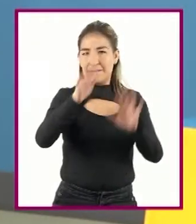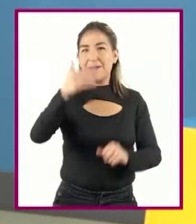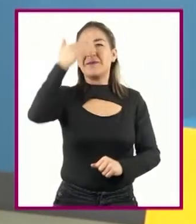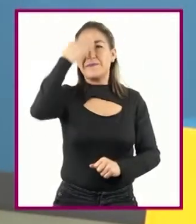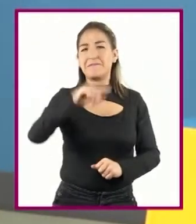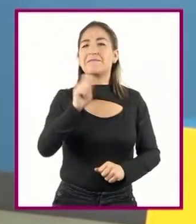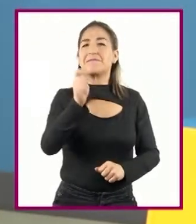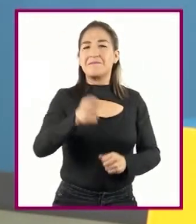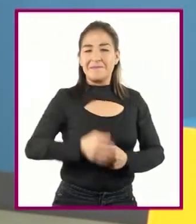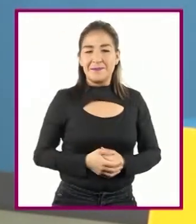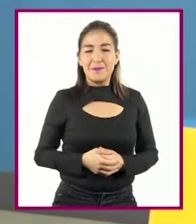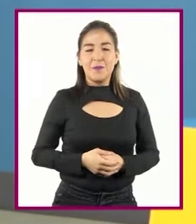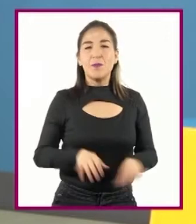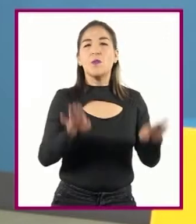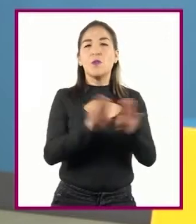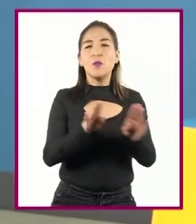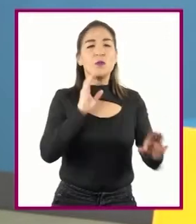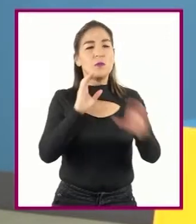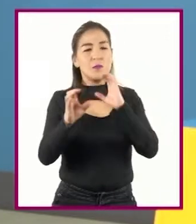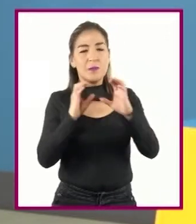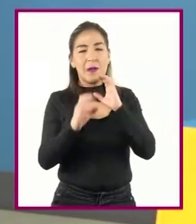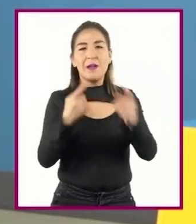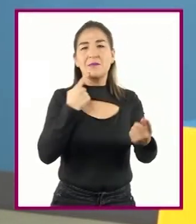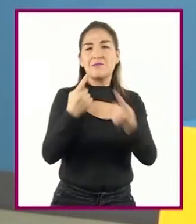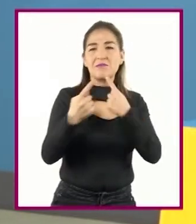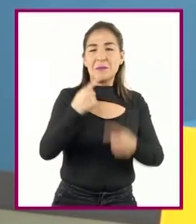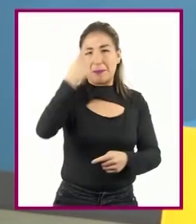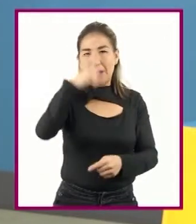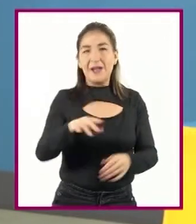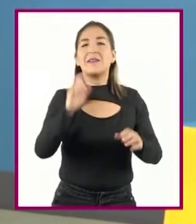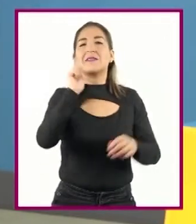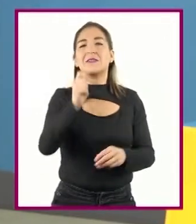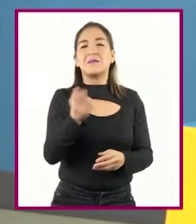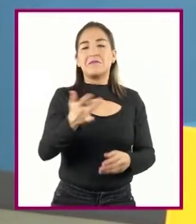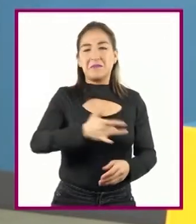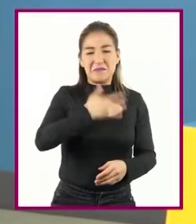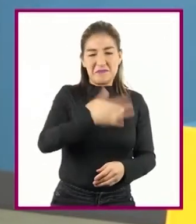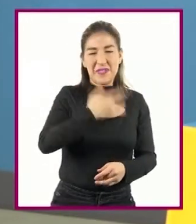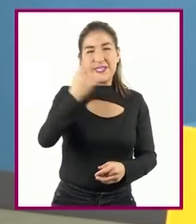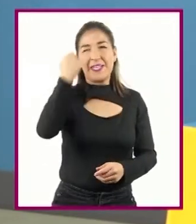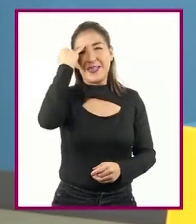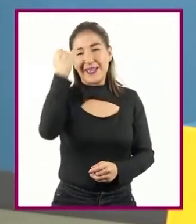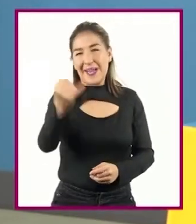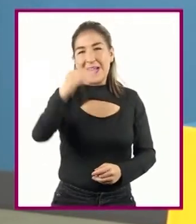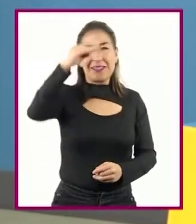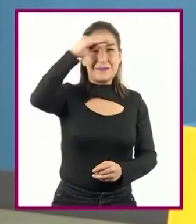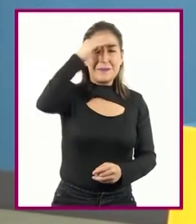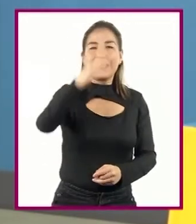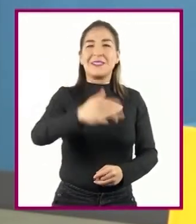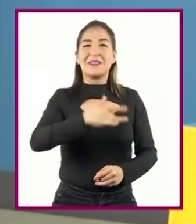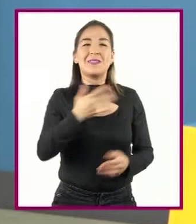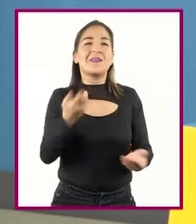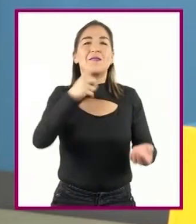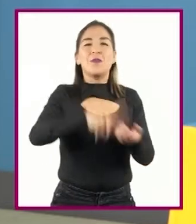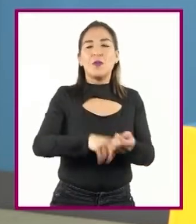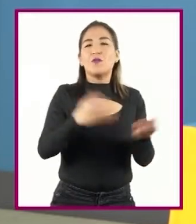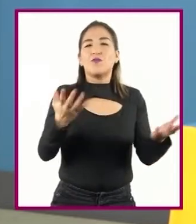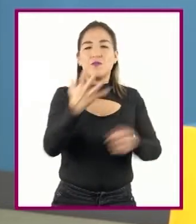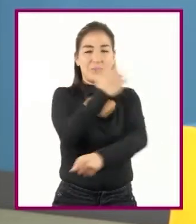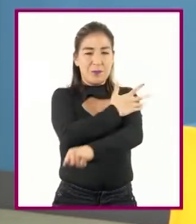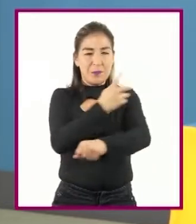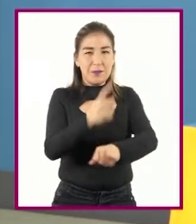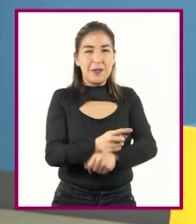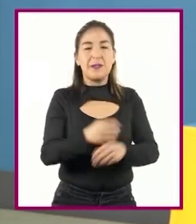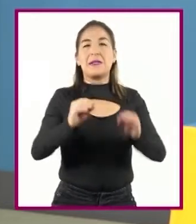dialogar es comunicar a otras personas nuestras ideas, pensamientos y sentimientos de manera